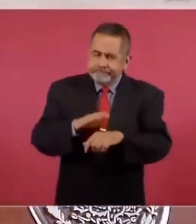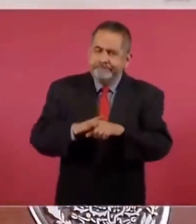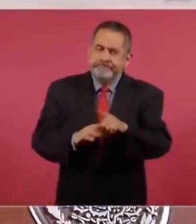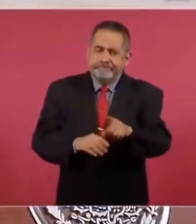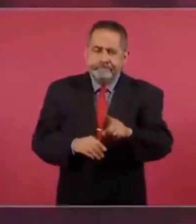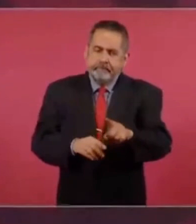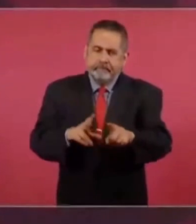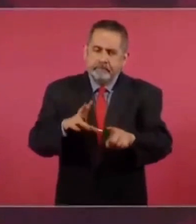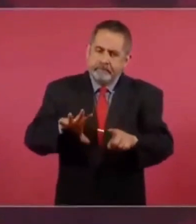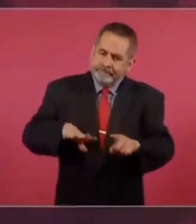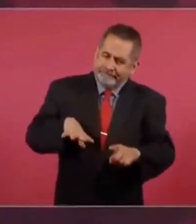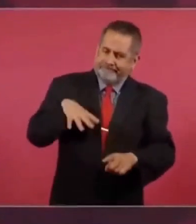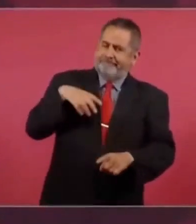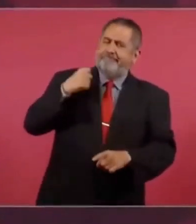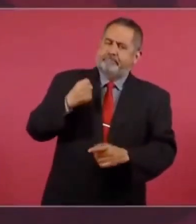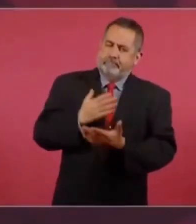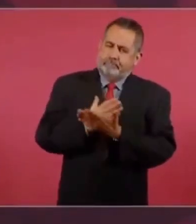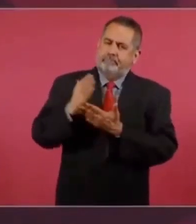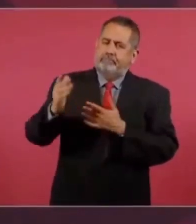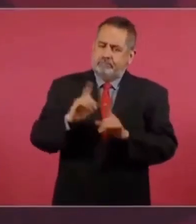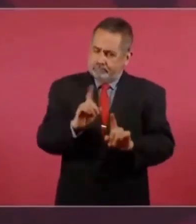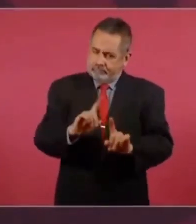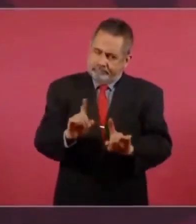no abusen.